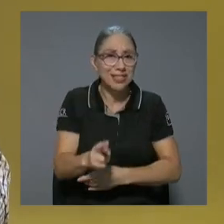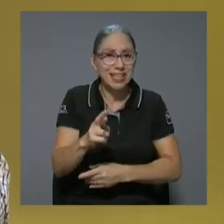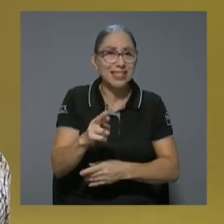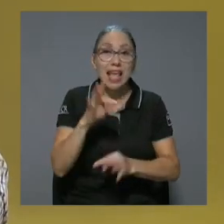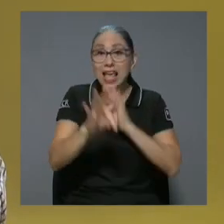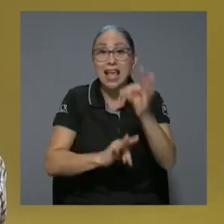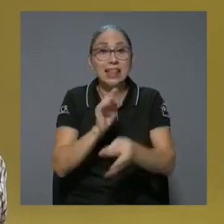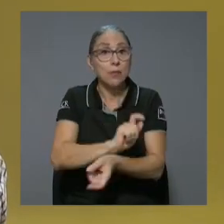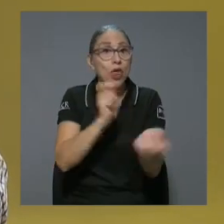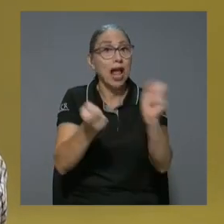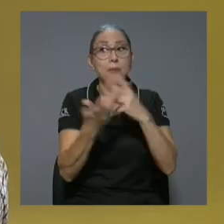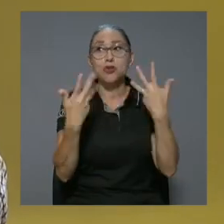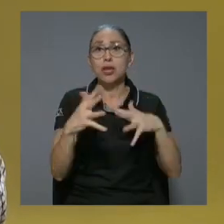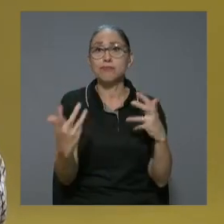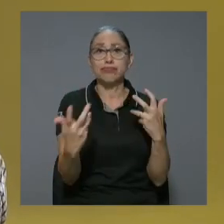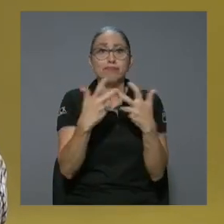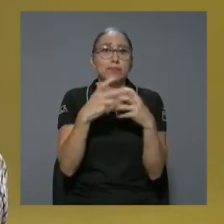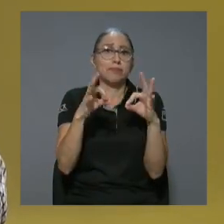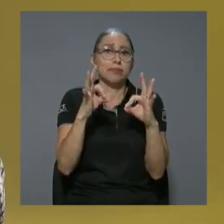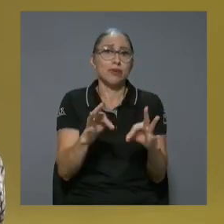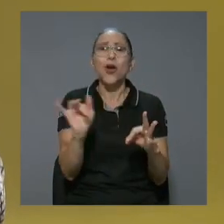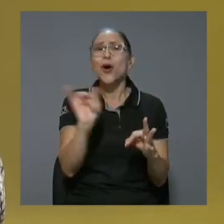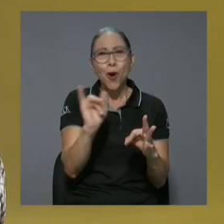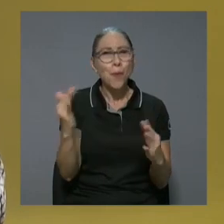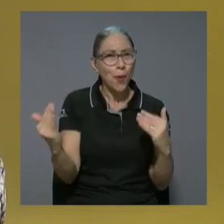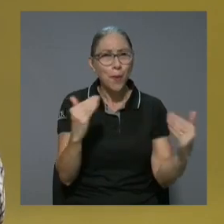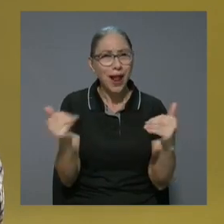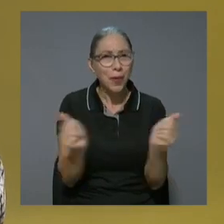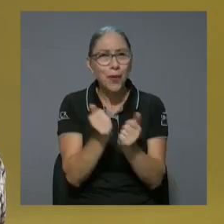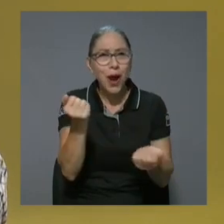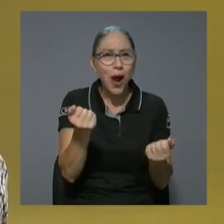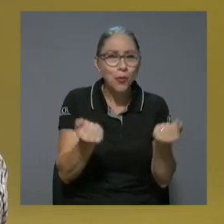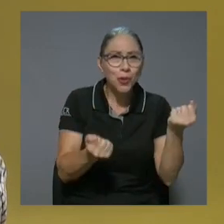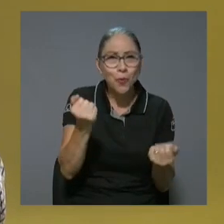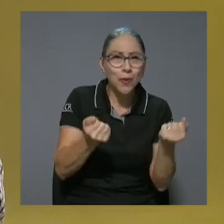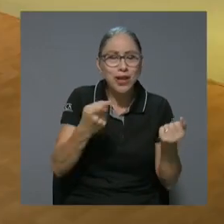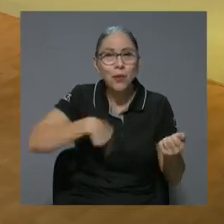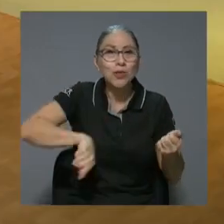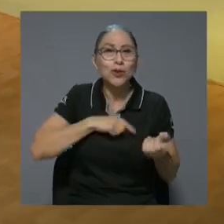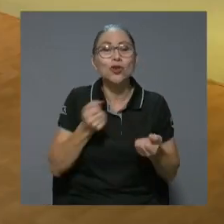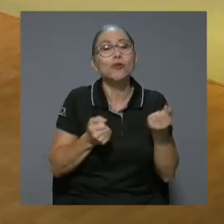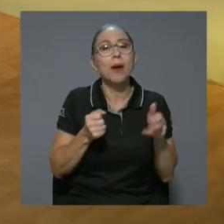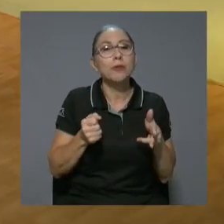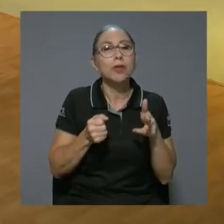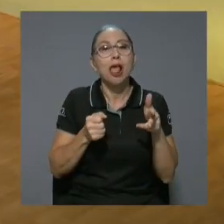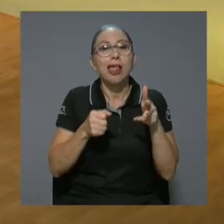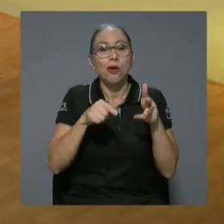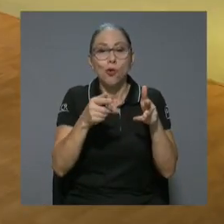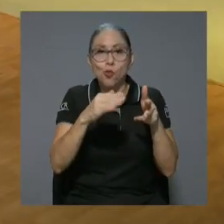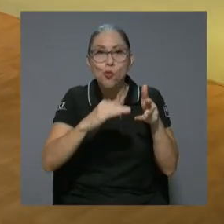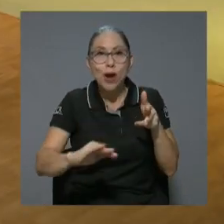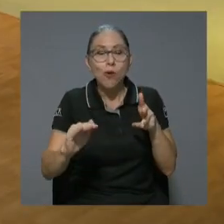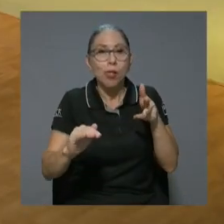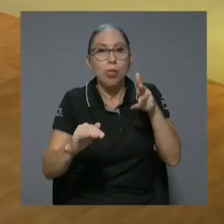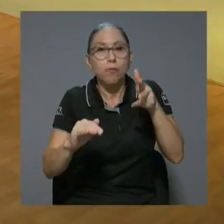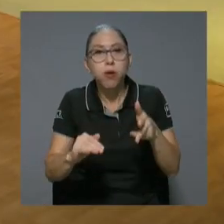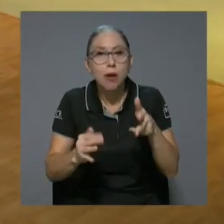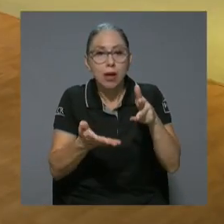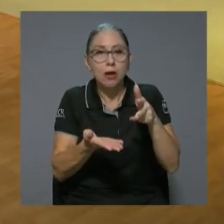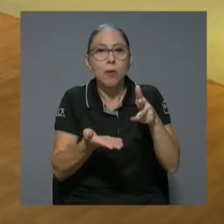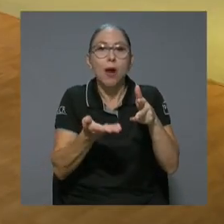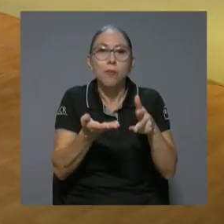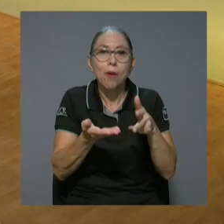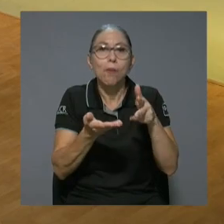tenía que ajustarse, como se ajusta un amortiguador, digamos, en un automóvil cuando nos vamos en un hueco o cuando vamos en una carretera un poco